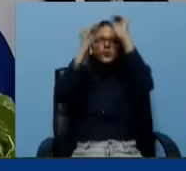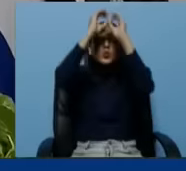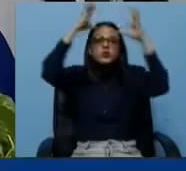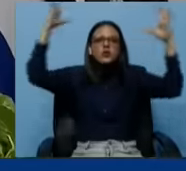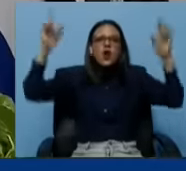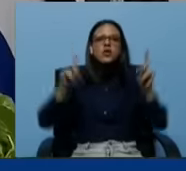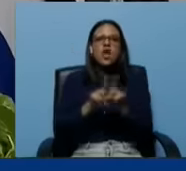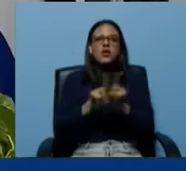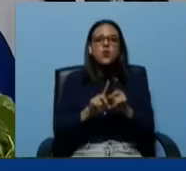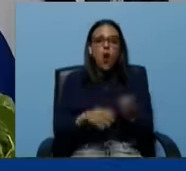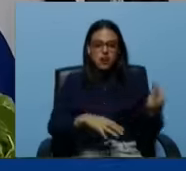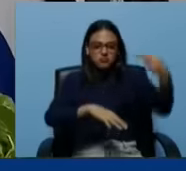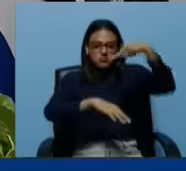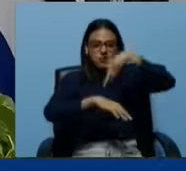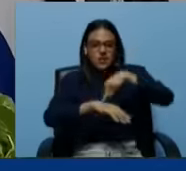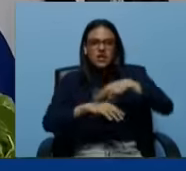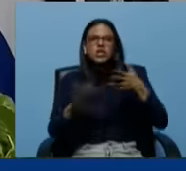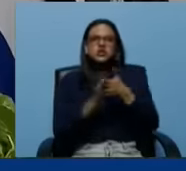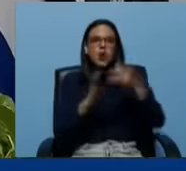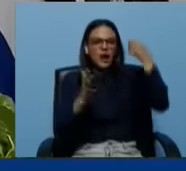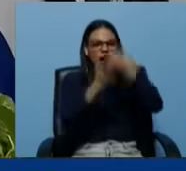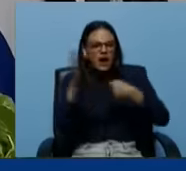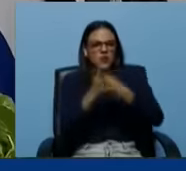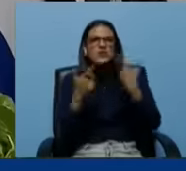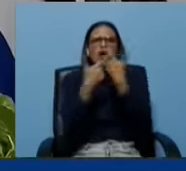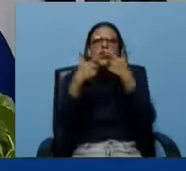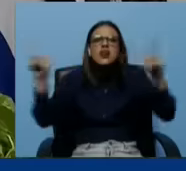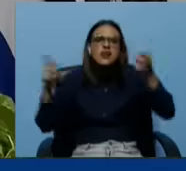héroes de nuestras luchas emancipadoras.